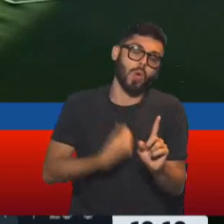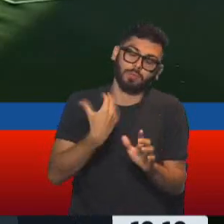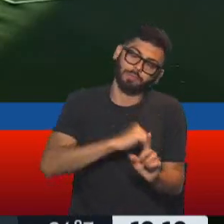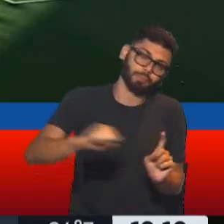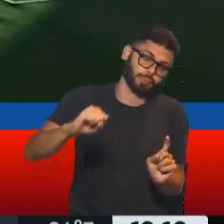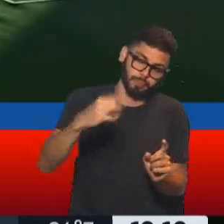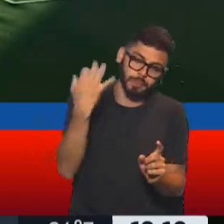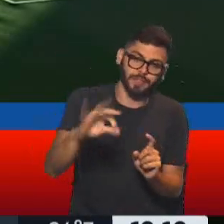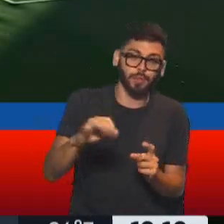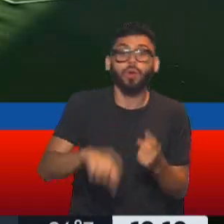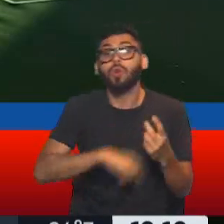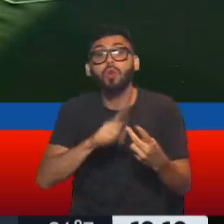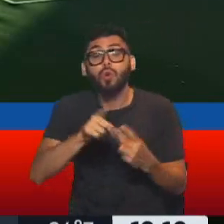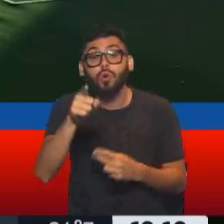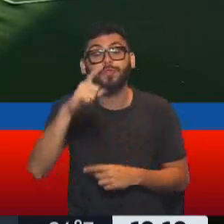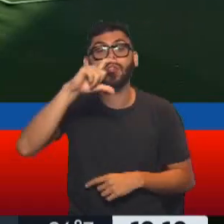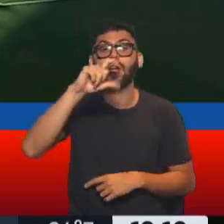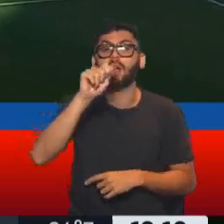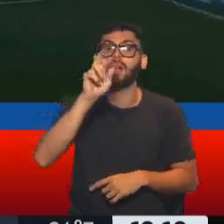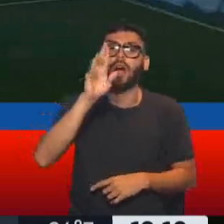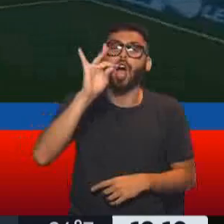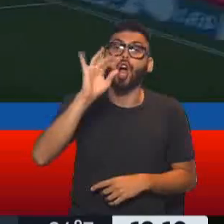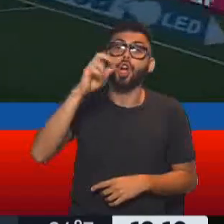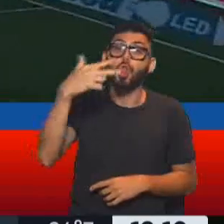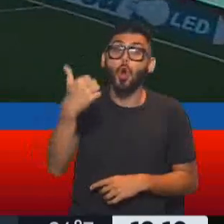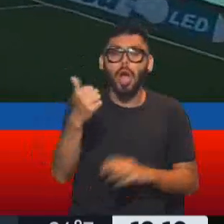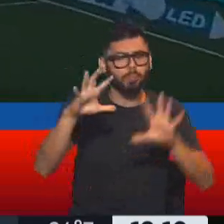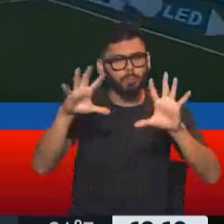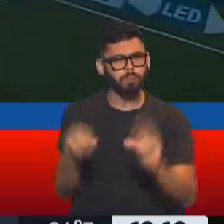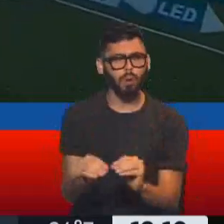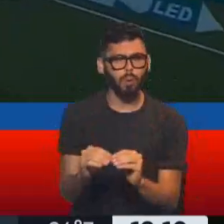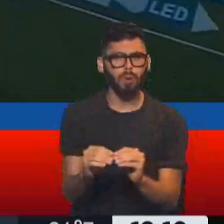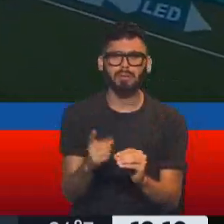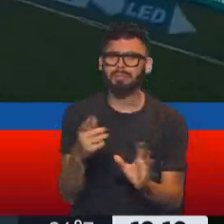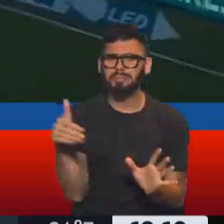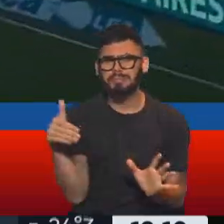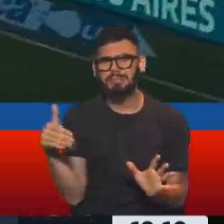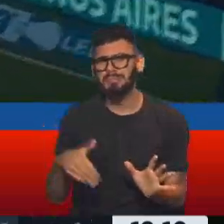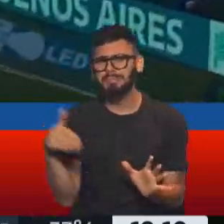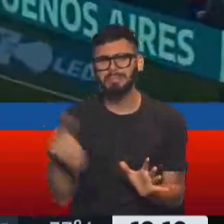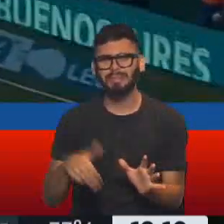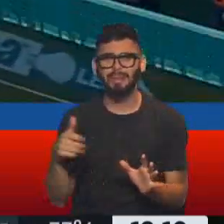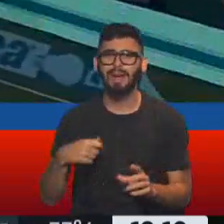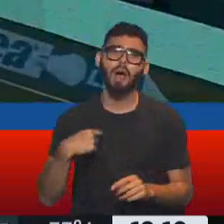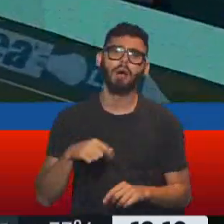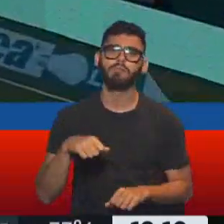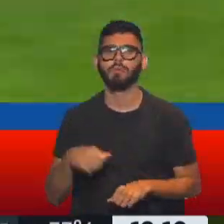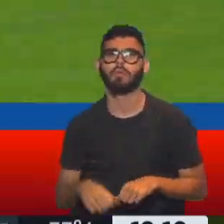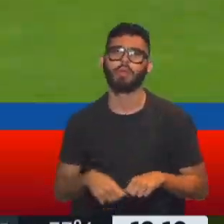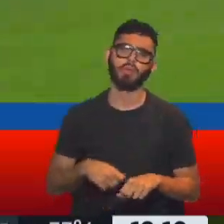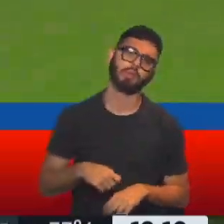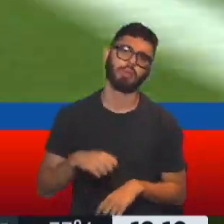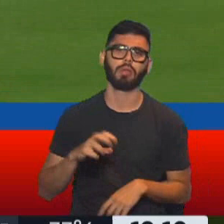esto. Cardona, qué poco. Una carreta, directamente un ritmo